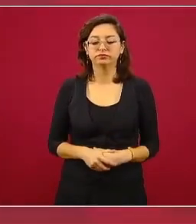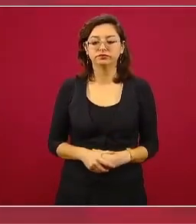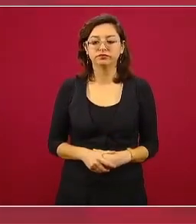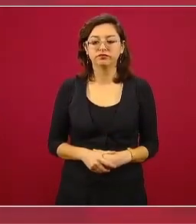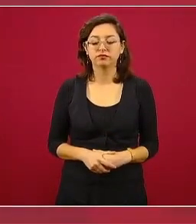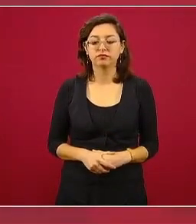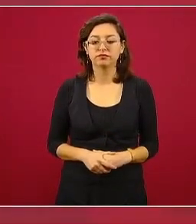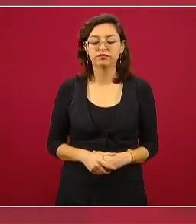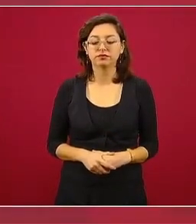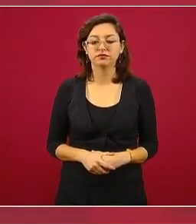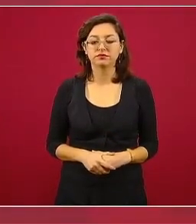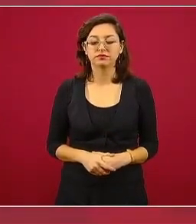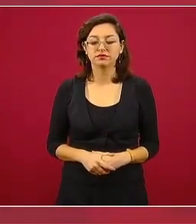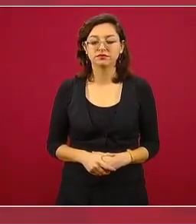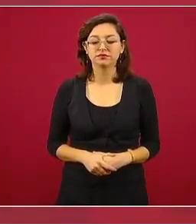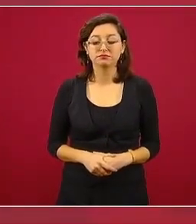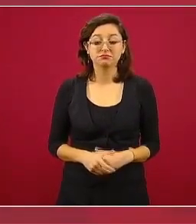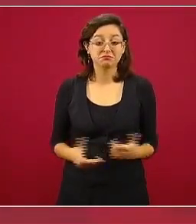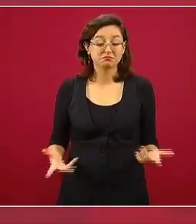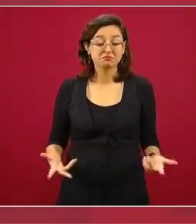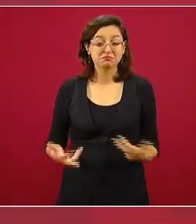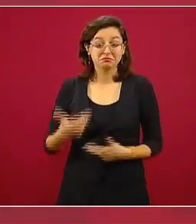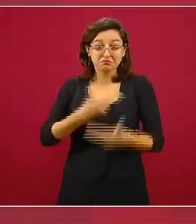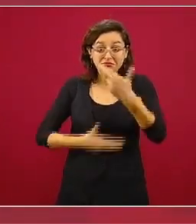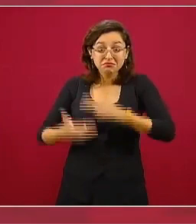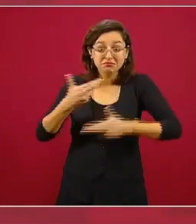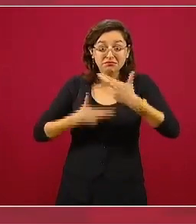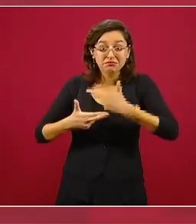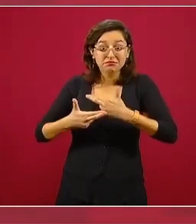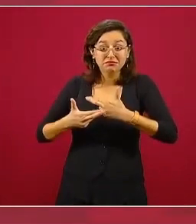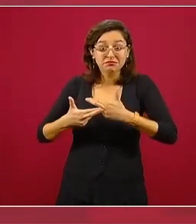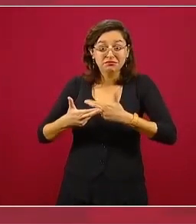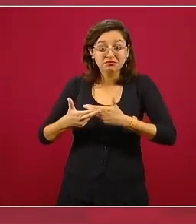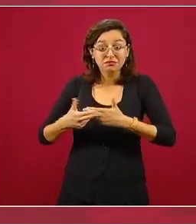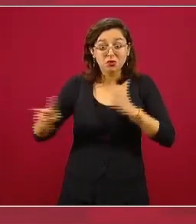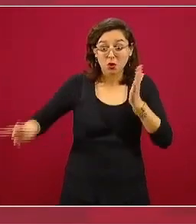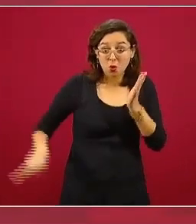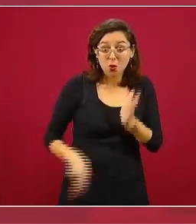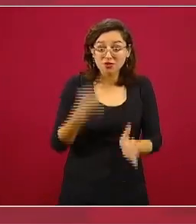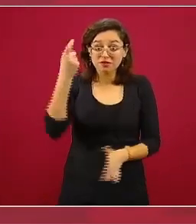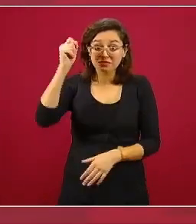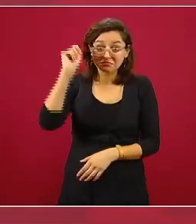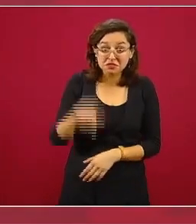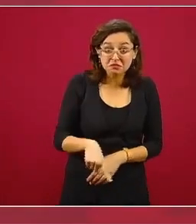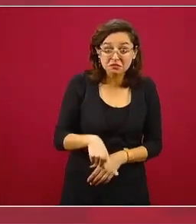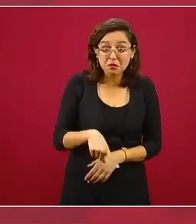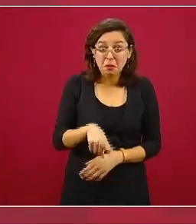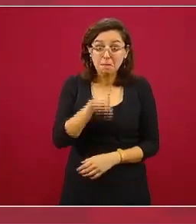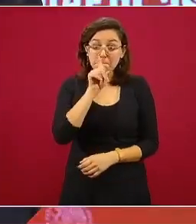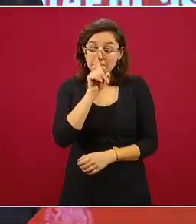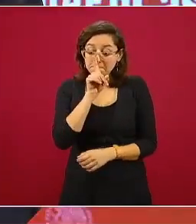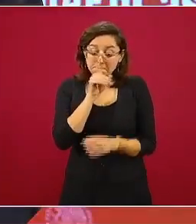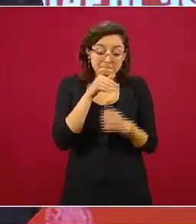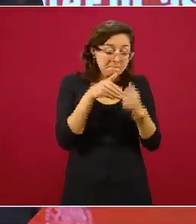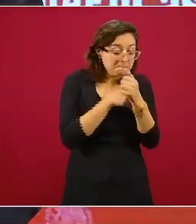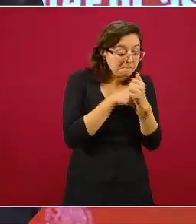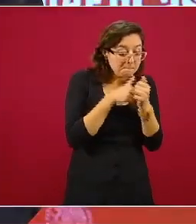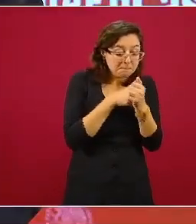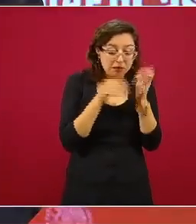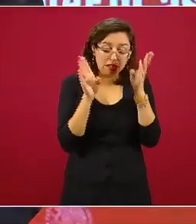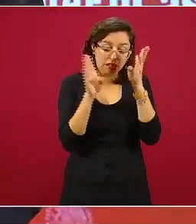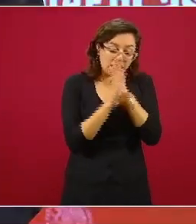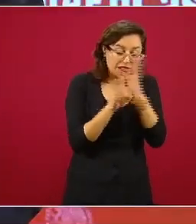no se va a poder dar marcha atrás, no se van a poder ocultar las cosas.